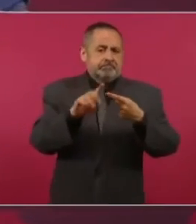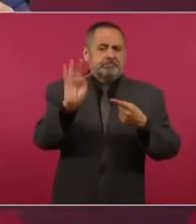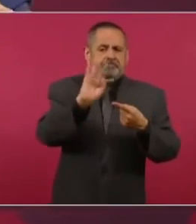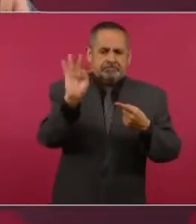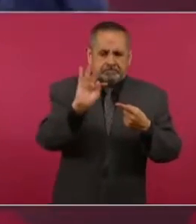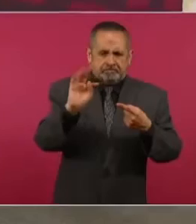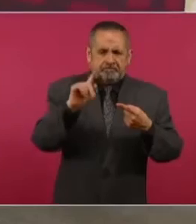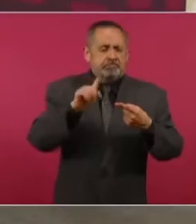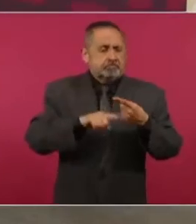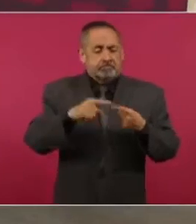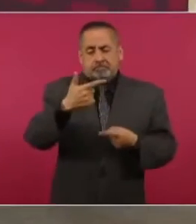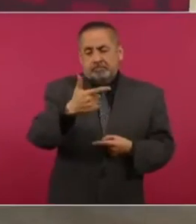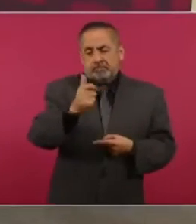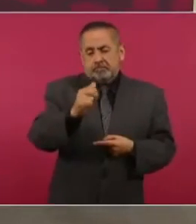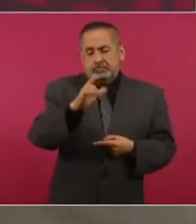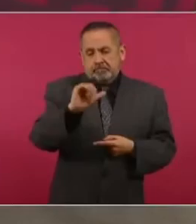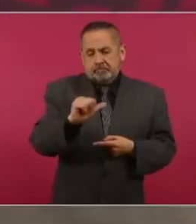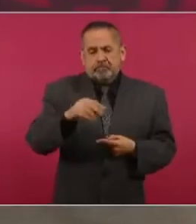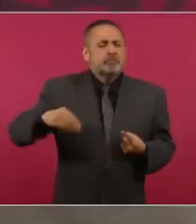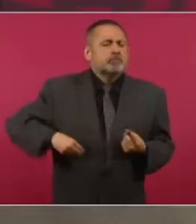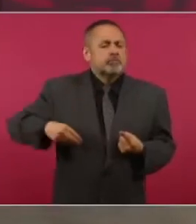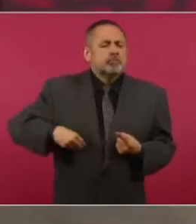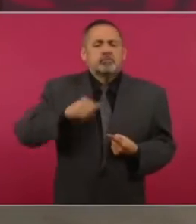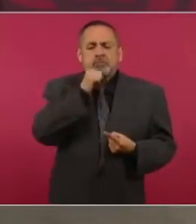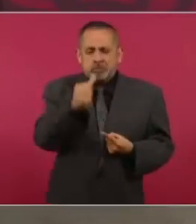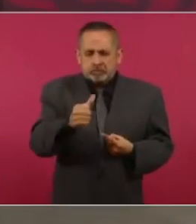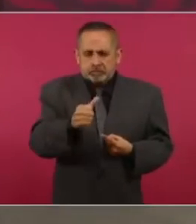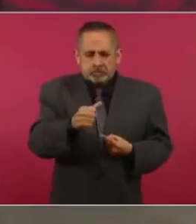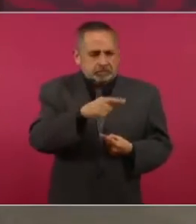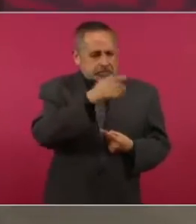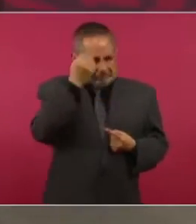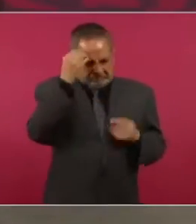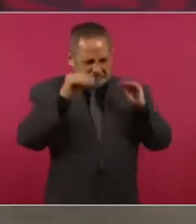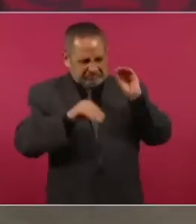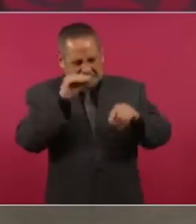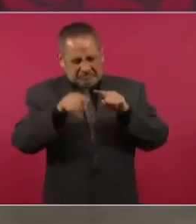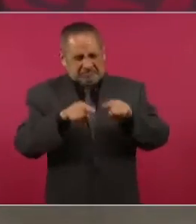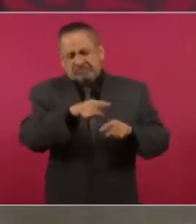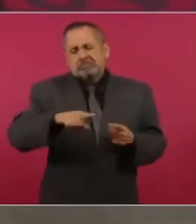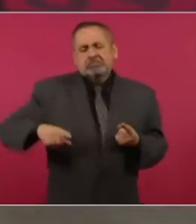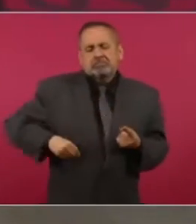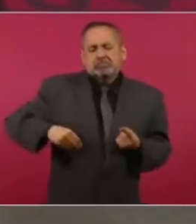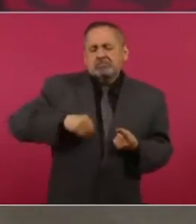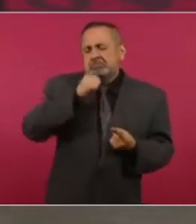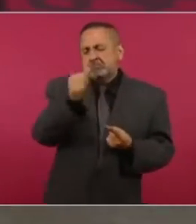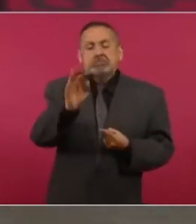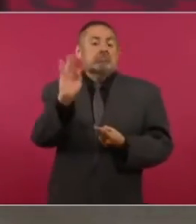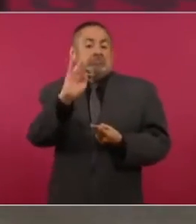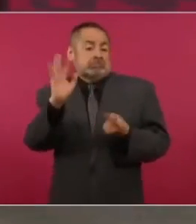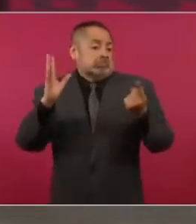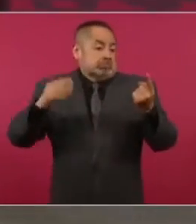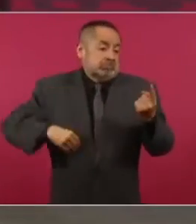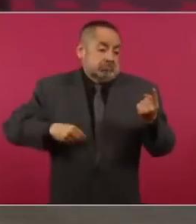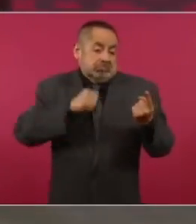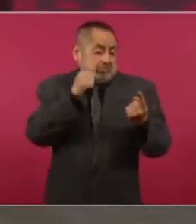es inocente y le fabricaron el delito o los delitos. Esa es una.